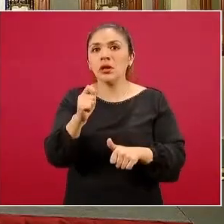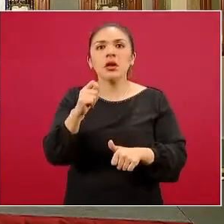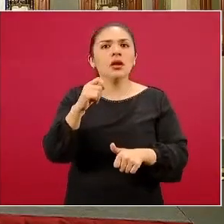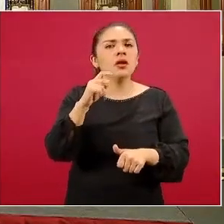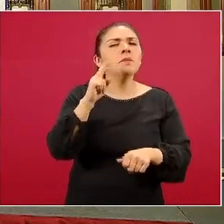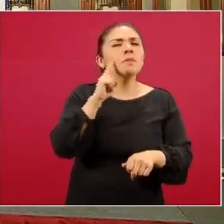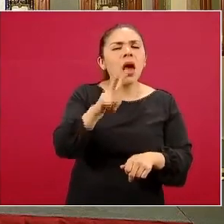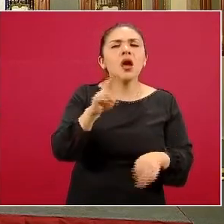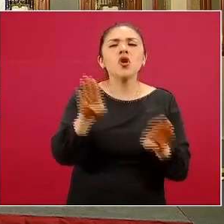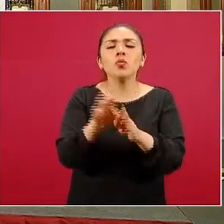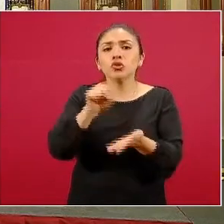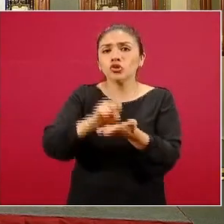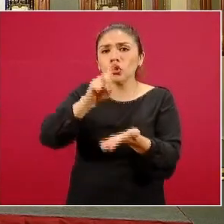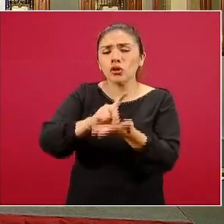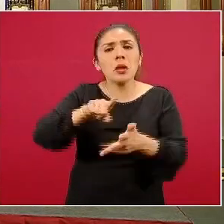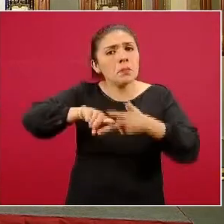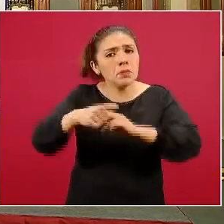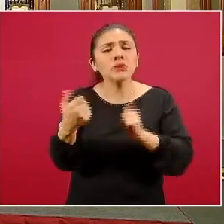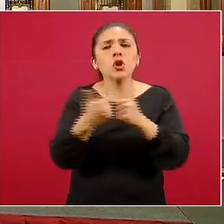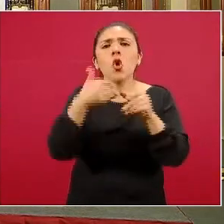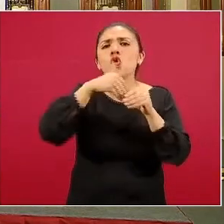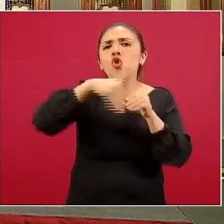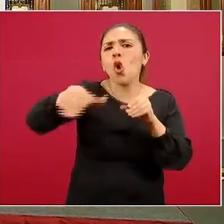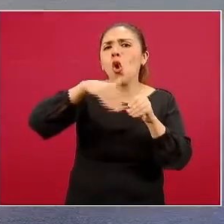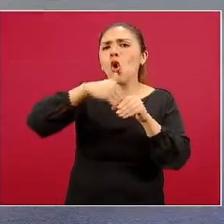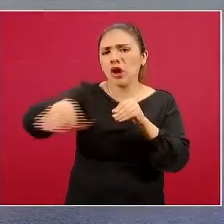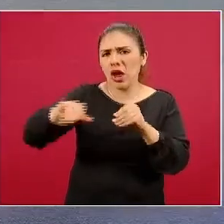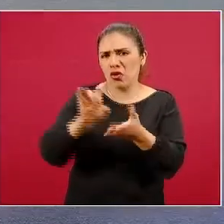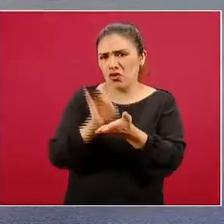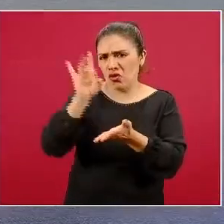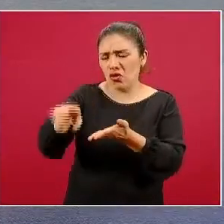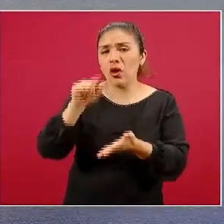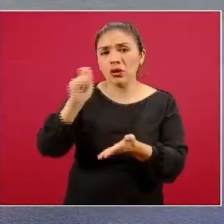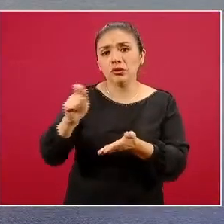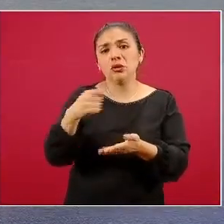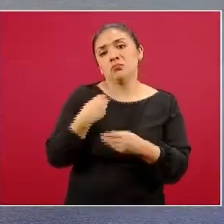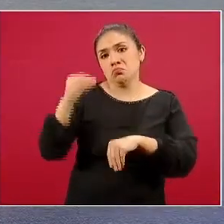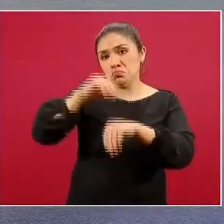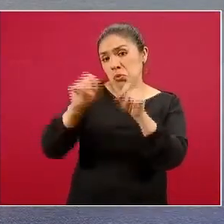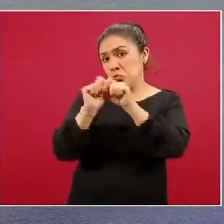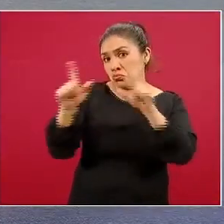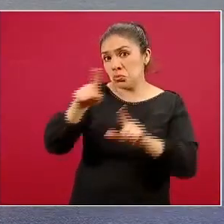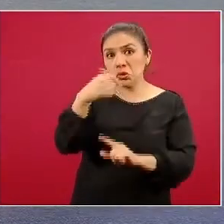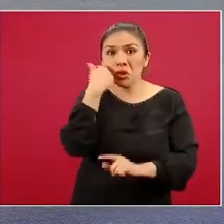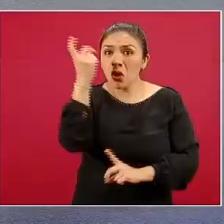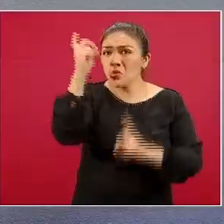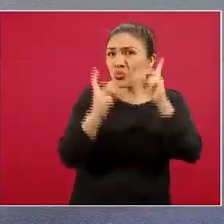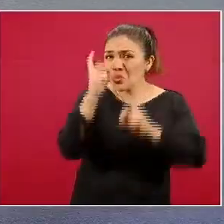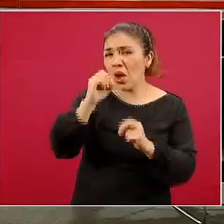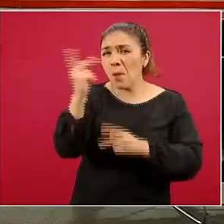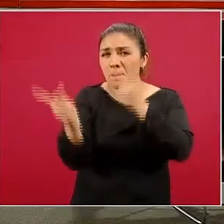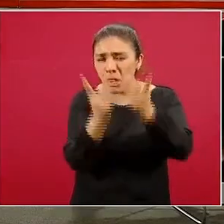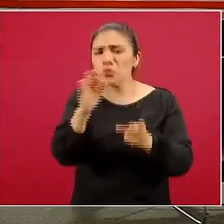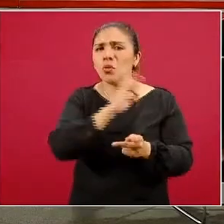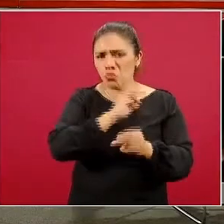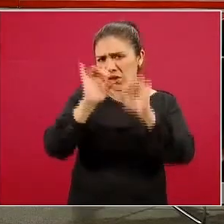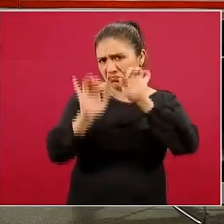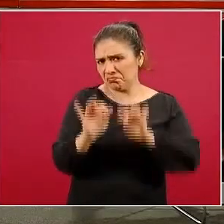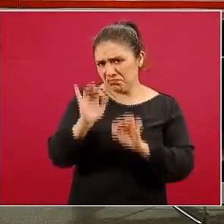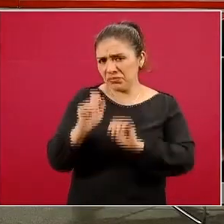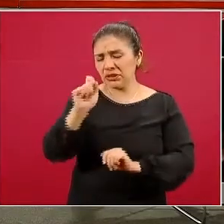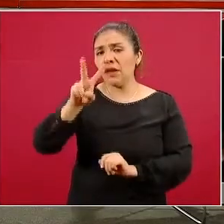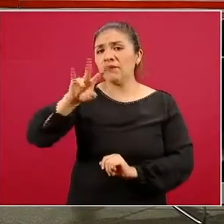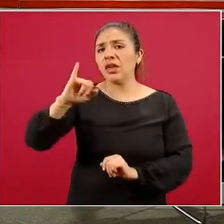solicitudes. Se hizo desde el principio un correo electrónico, que es el que pongo para, si ustedes tienen dudas o preguntas, nos puedan escribir,